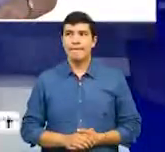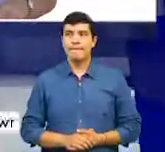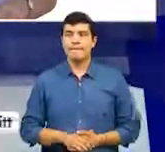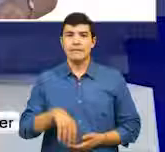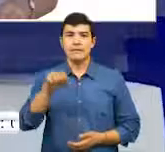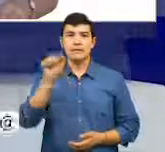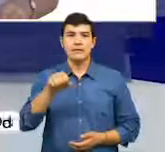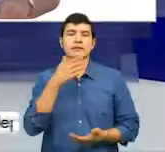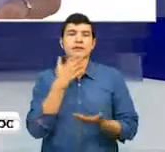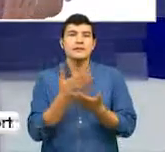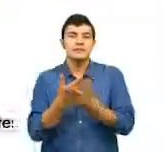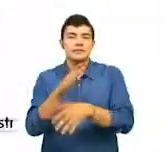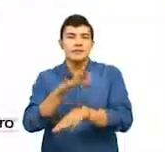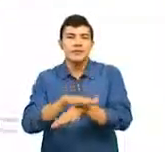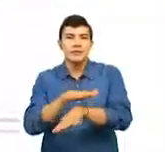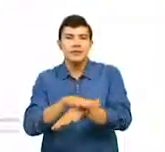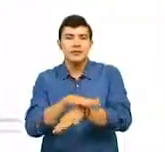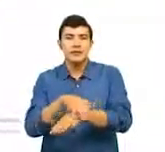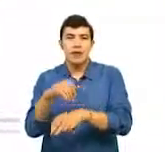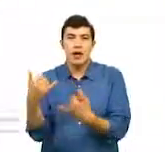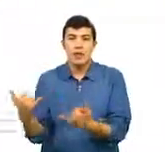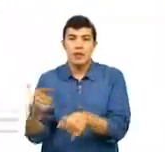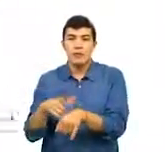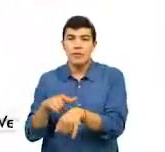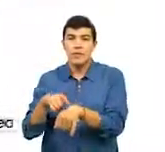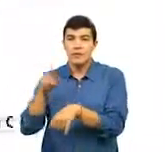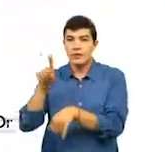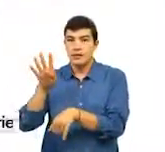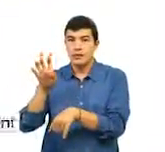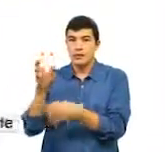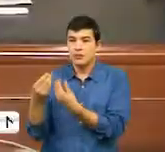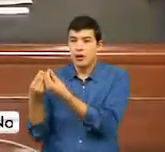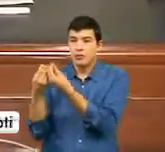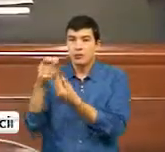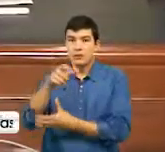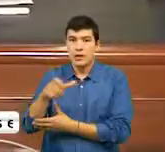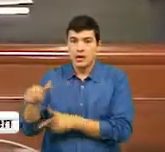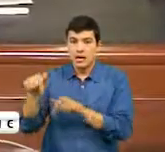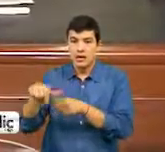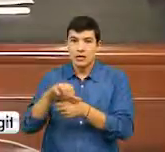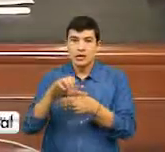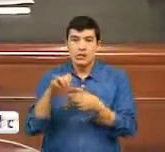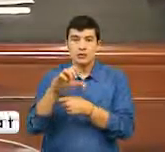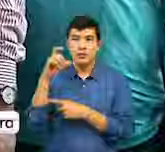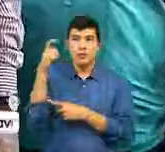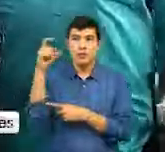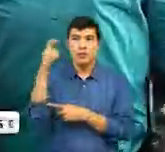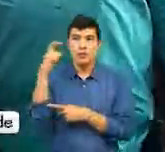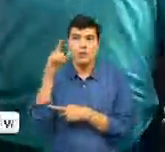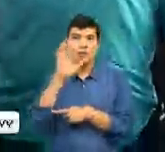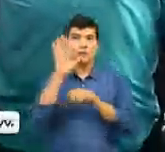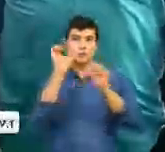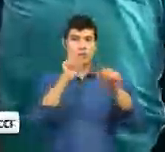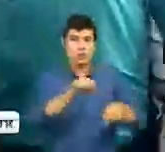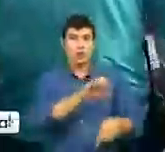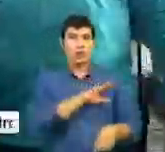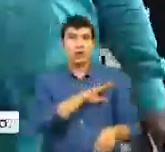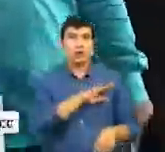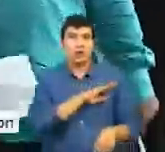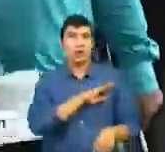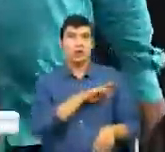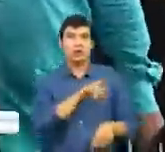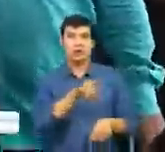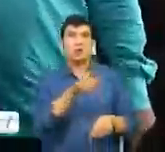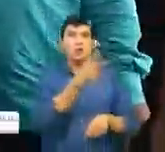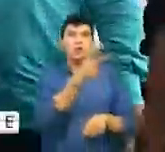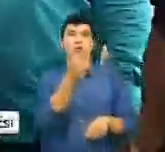Así es, muy buenas tardes. Pues hasta el momento los 19 concejales de la ciudad de Cúcuta le dieron la facultad al alcalde César Rojas para que realizara un crédito